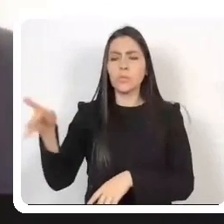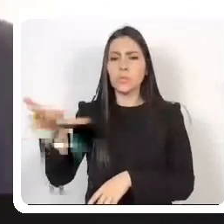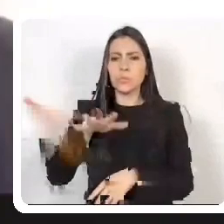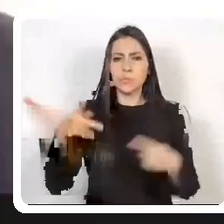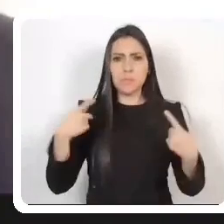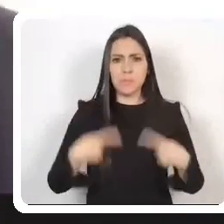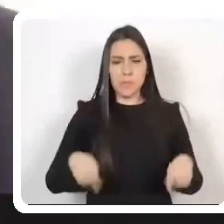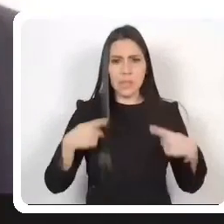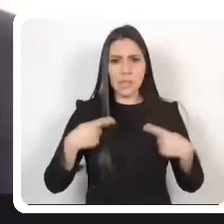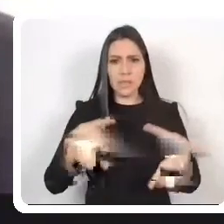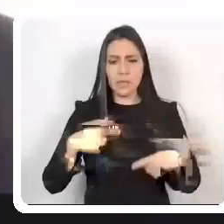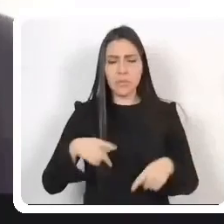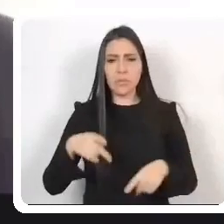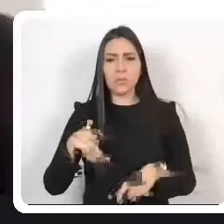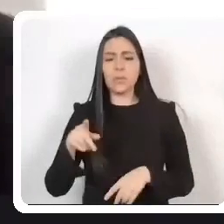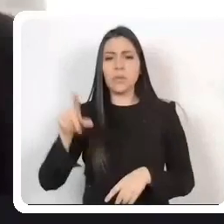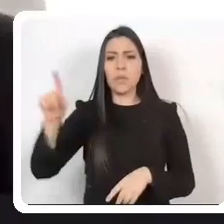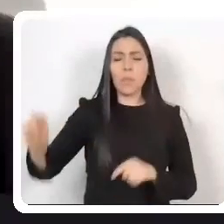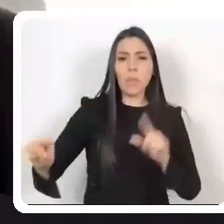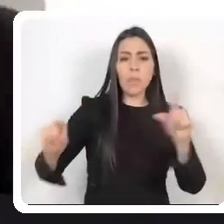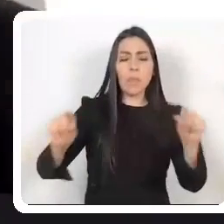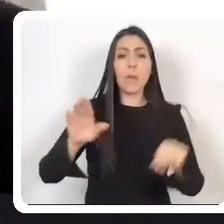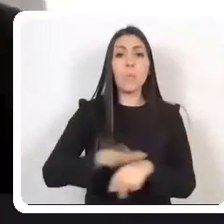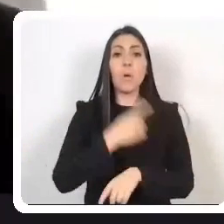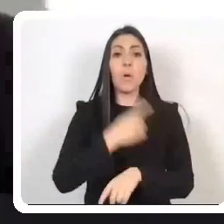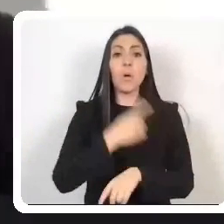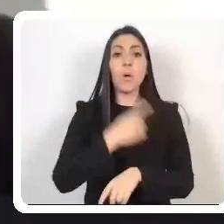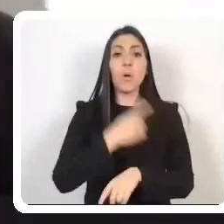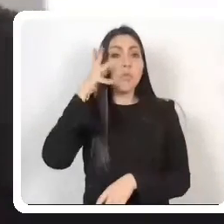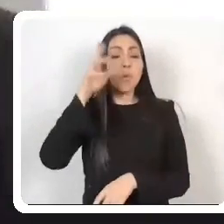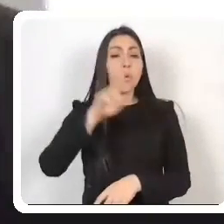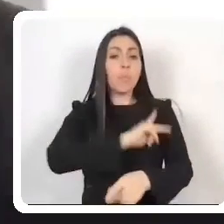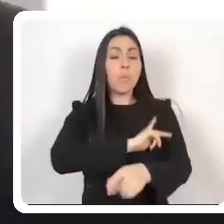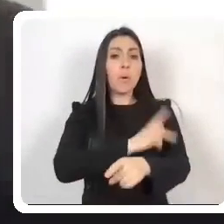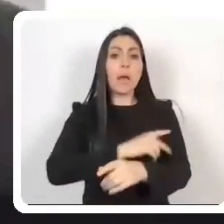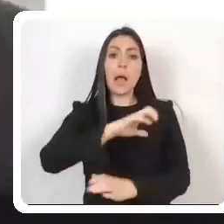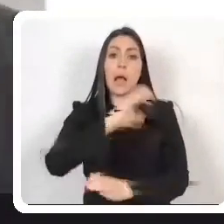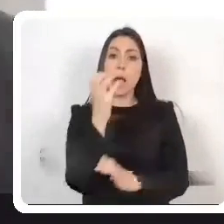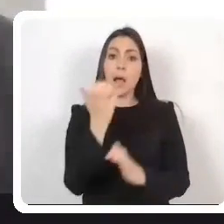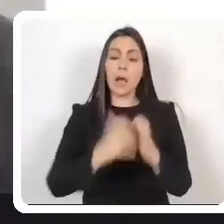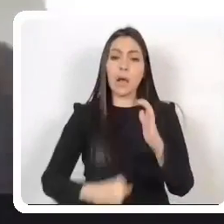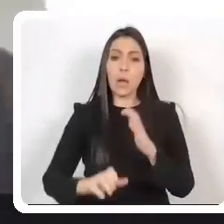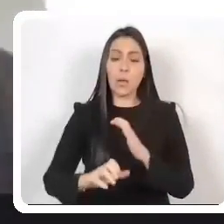y el recuerdo perdura. Es cuanto, señor presidente. Muchas gracias.